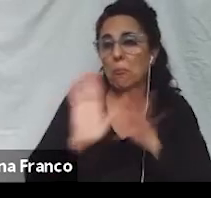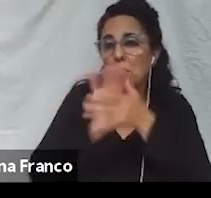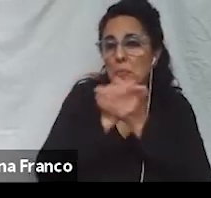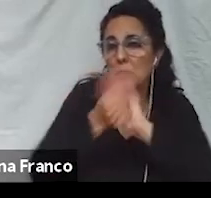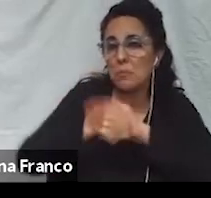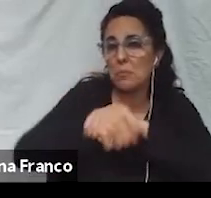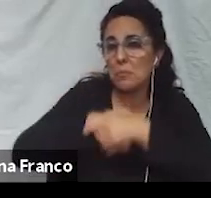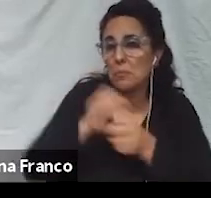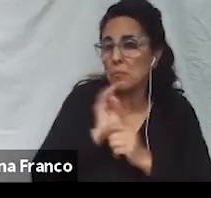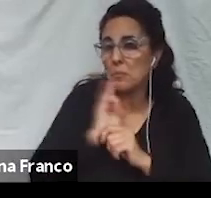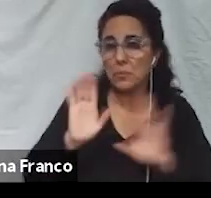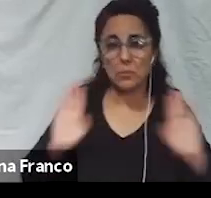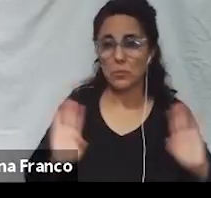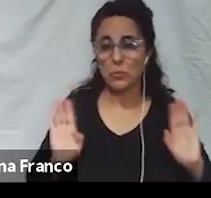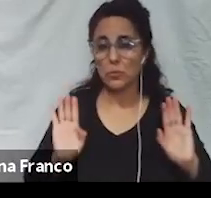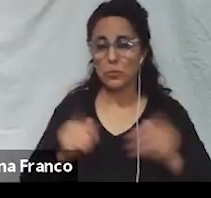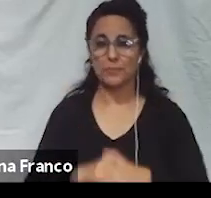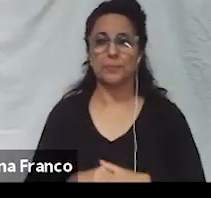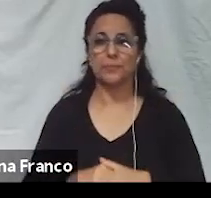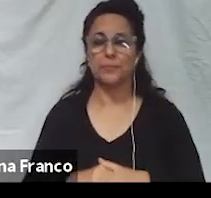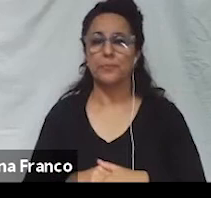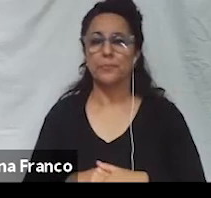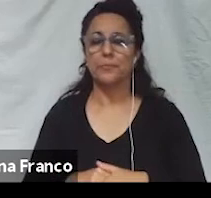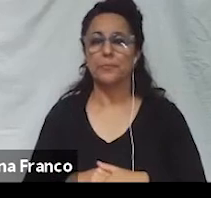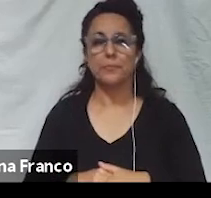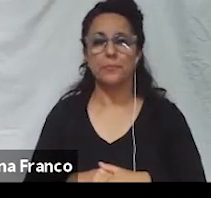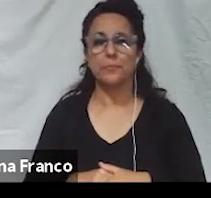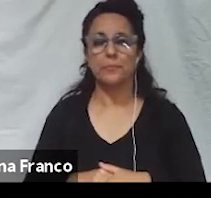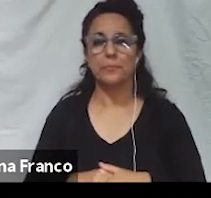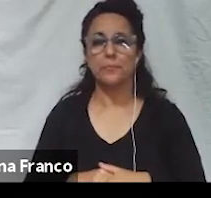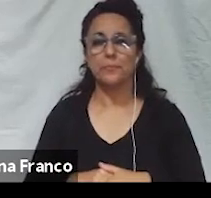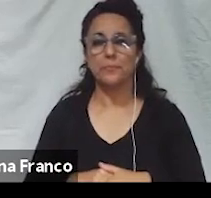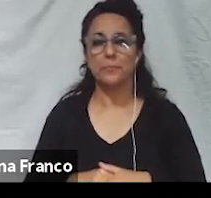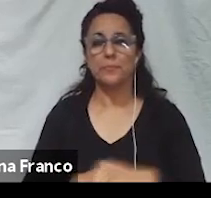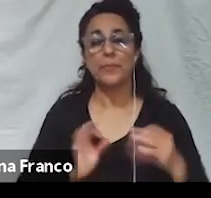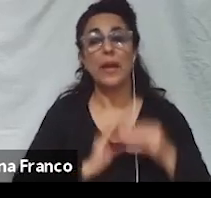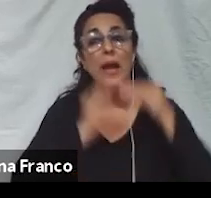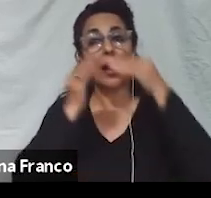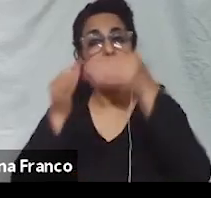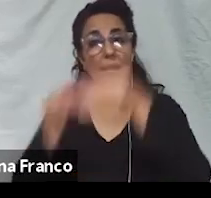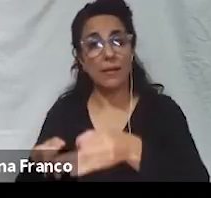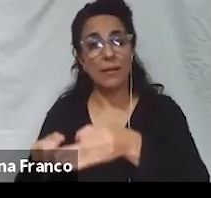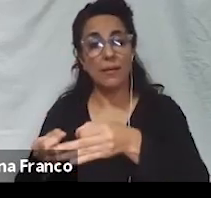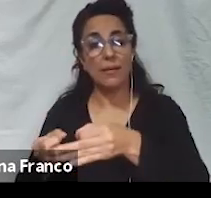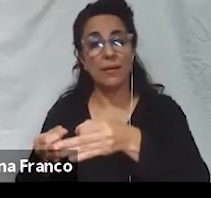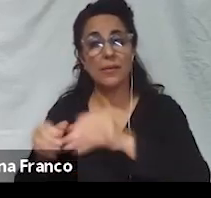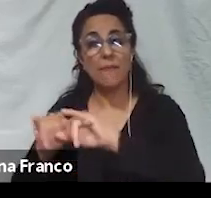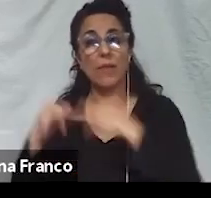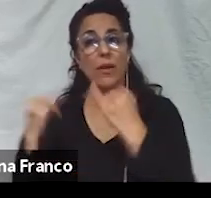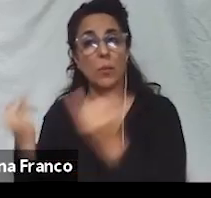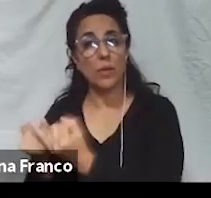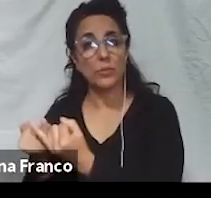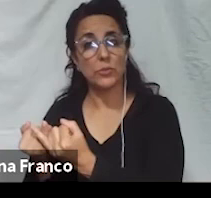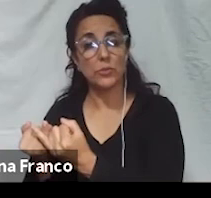esa responsabilidad, porque fue algo que se añadió después. Bueno, y el alcance de la evaluación, que es lo que